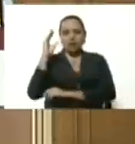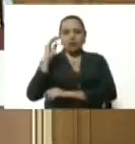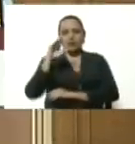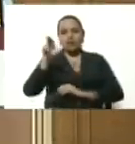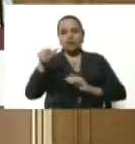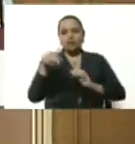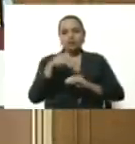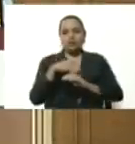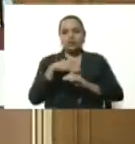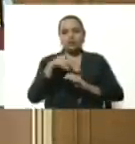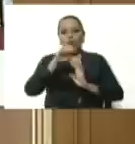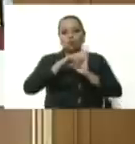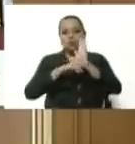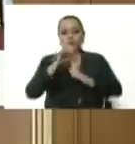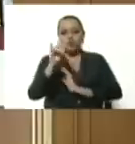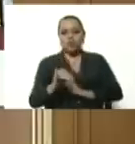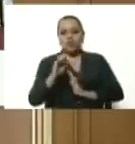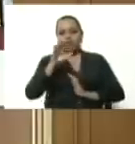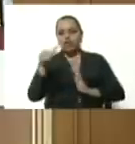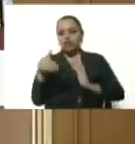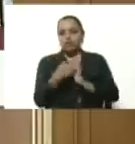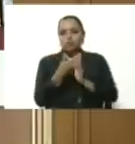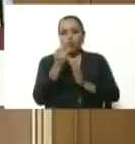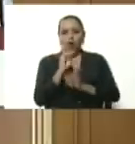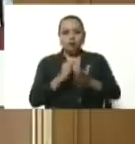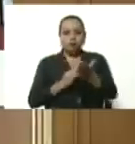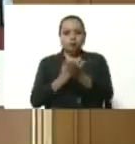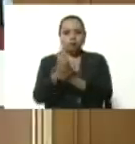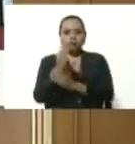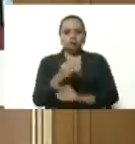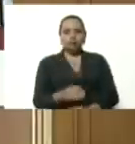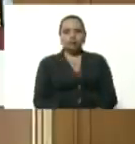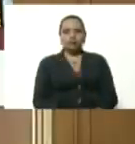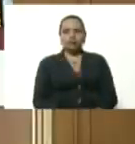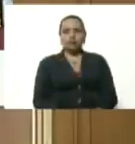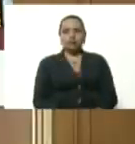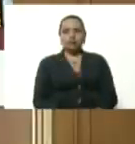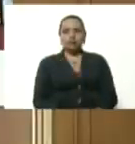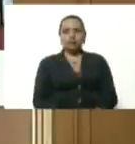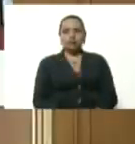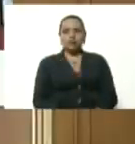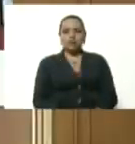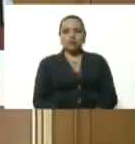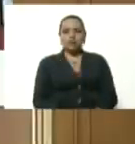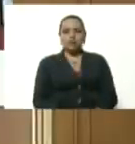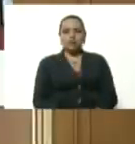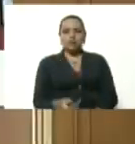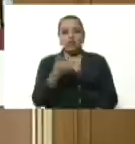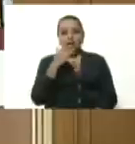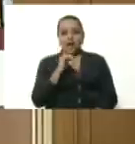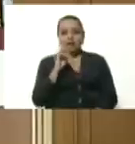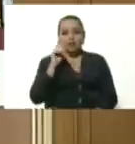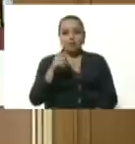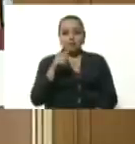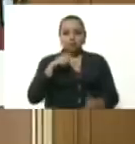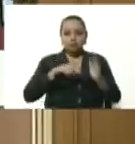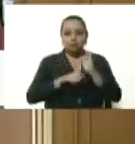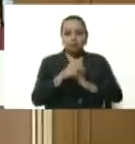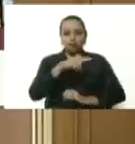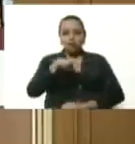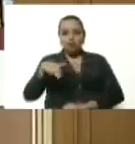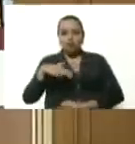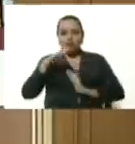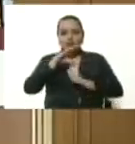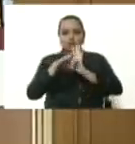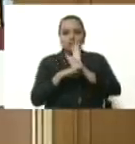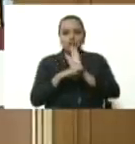constituyente, al que todo se subordina. Y los poderes constituidos están sometidos, según nuestra constitución,